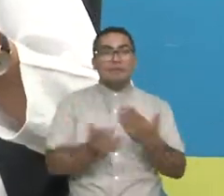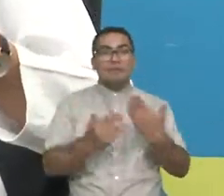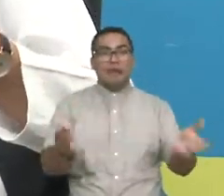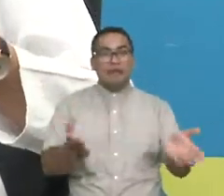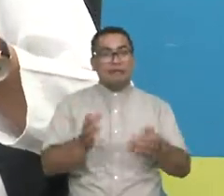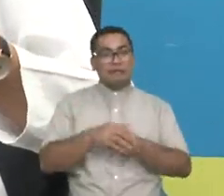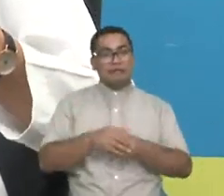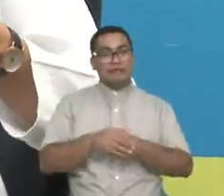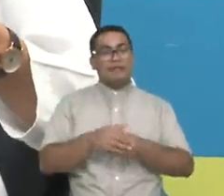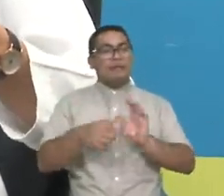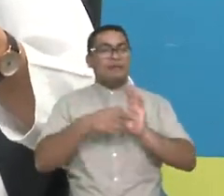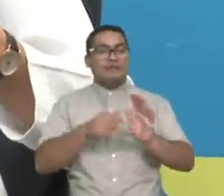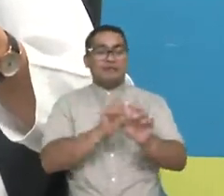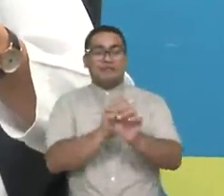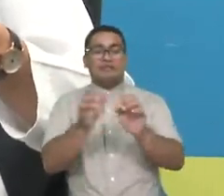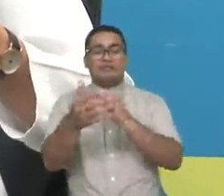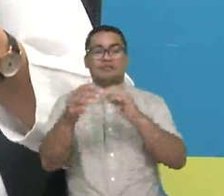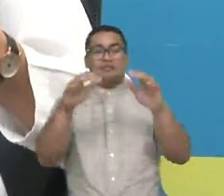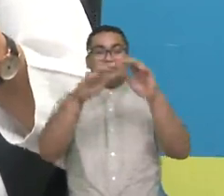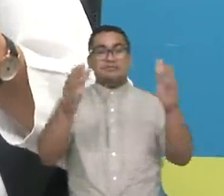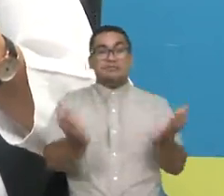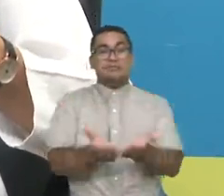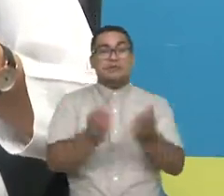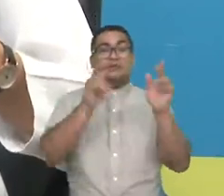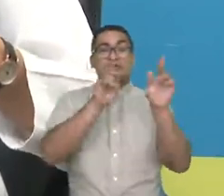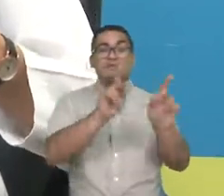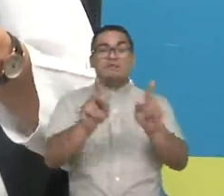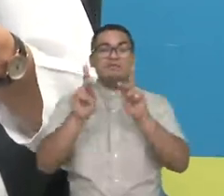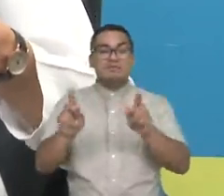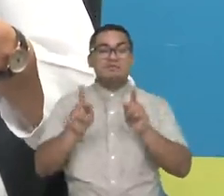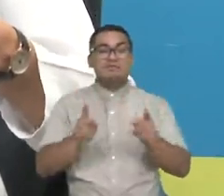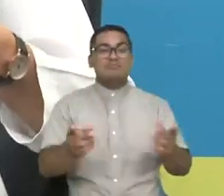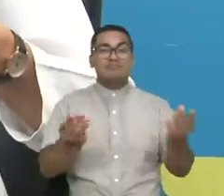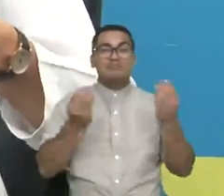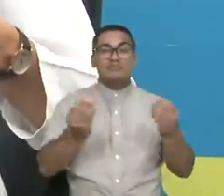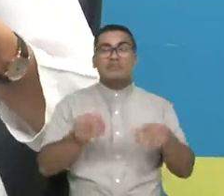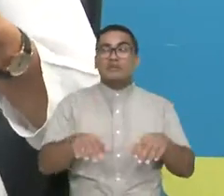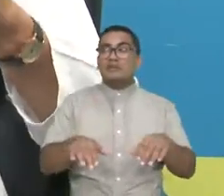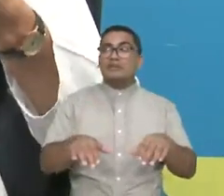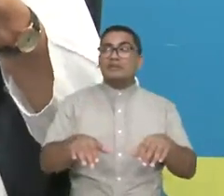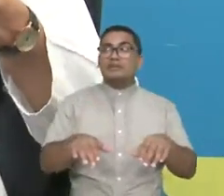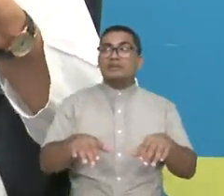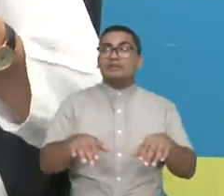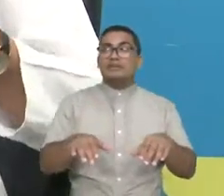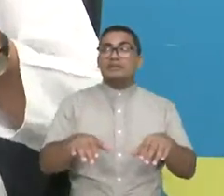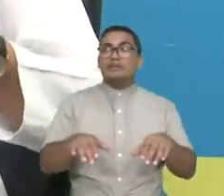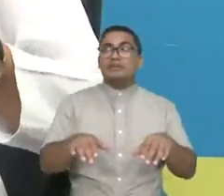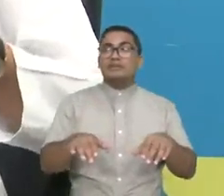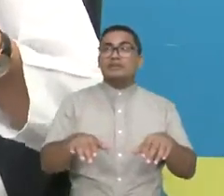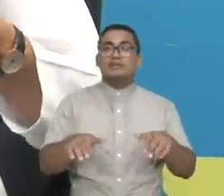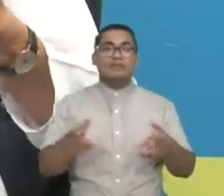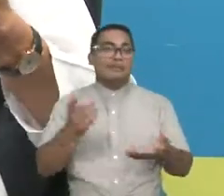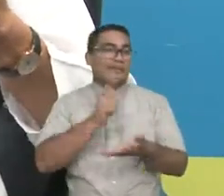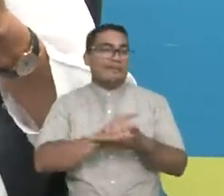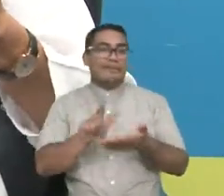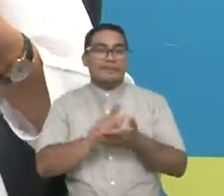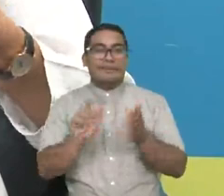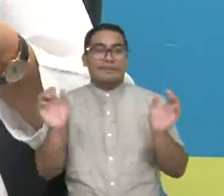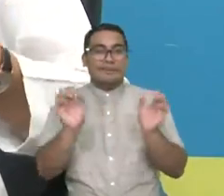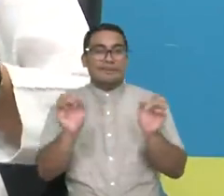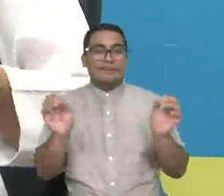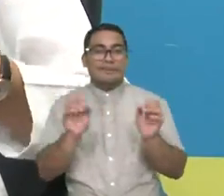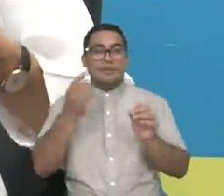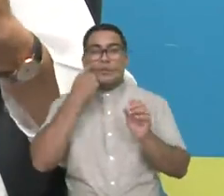situación de la pandemia, hay personas que están minimizando la situación. Entonces, no toman medidas higiénicas, no